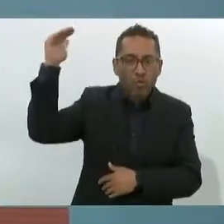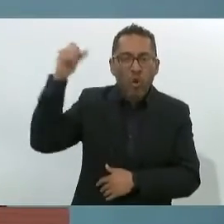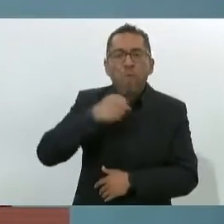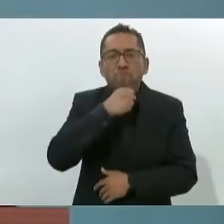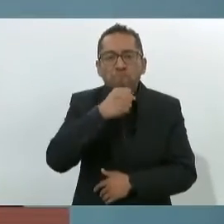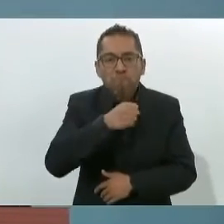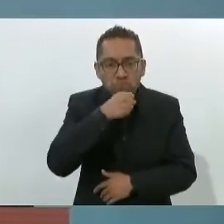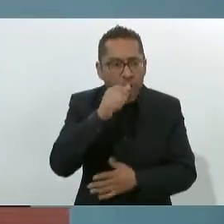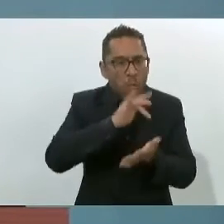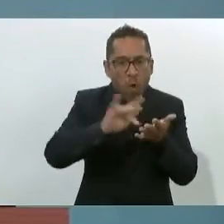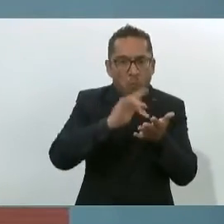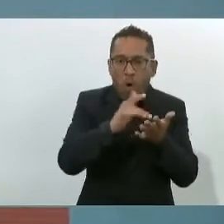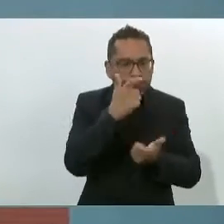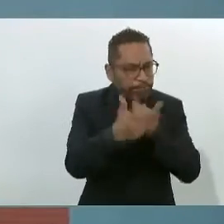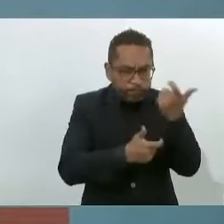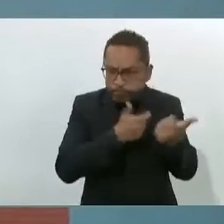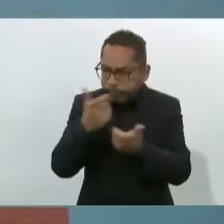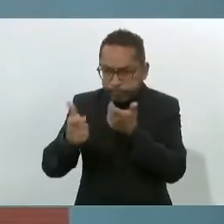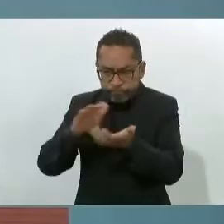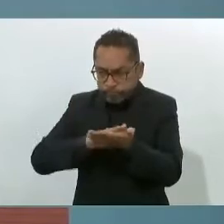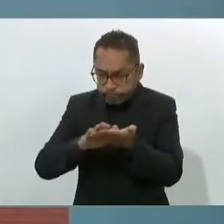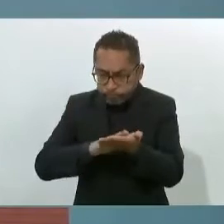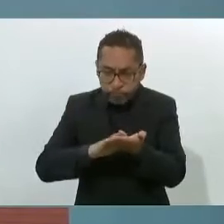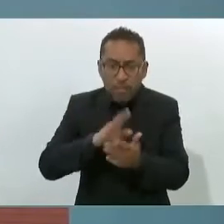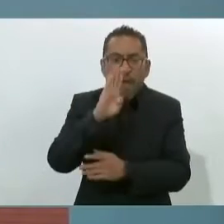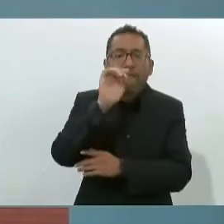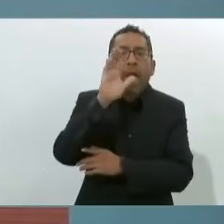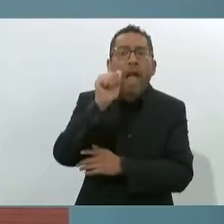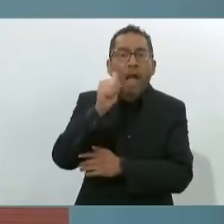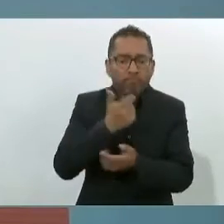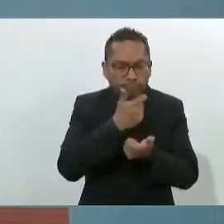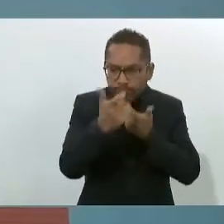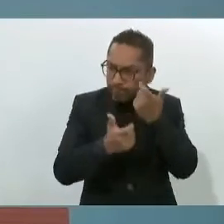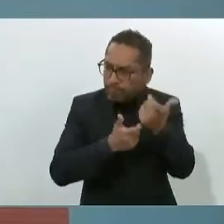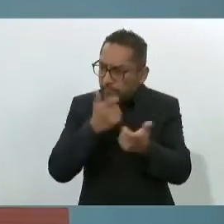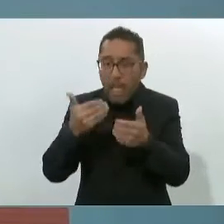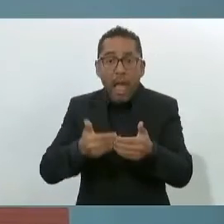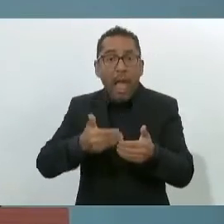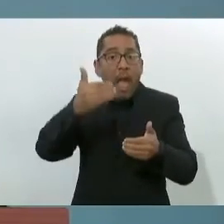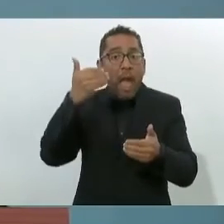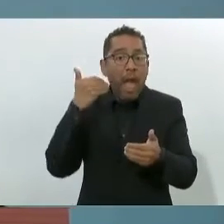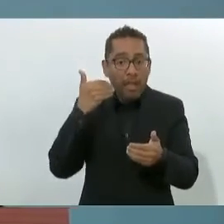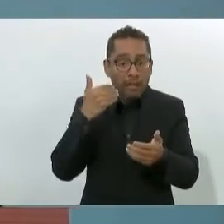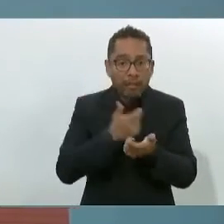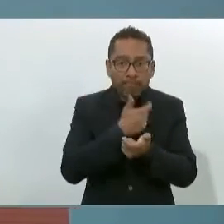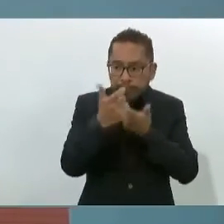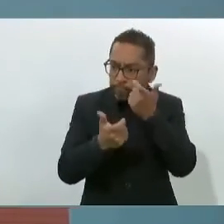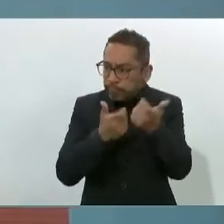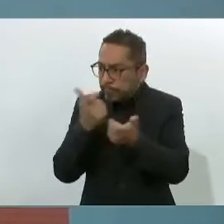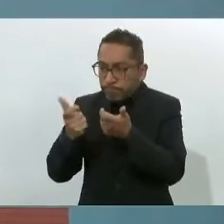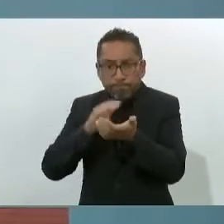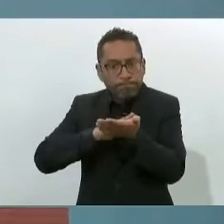entregó por anticipado las becas, se entregaron las becas por anticipado